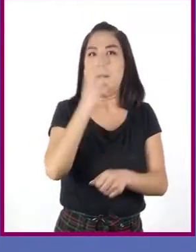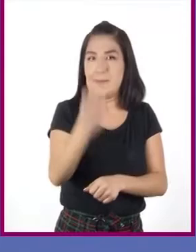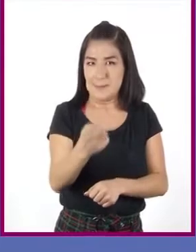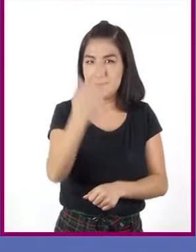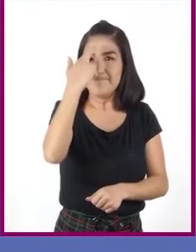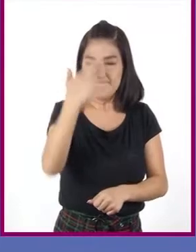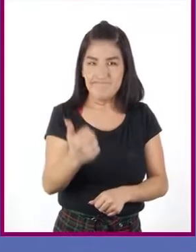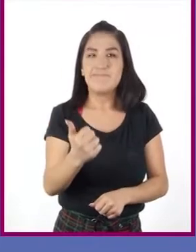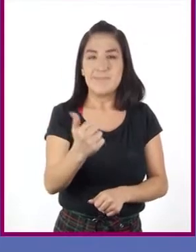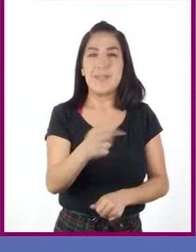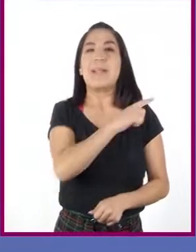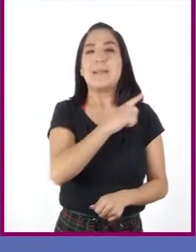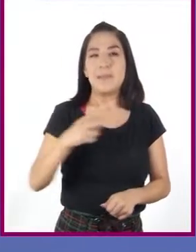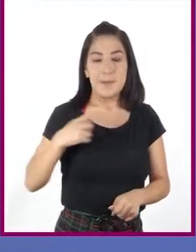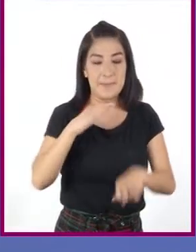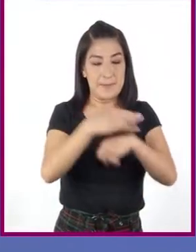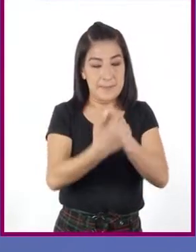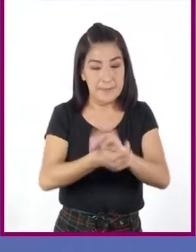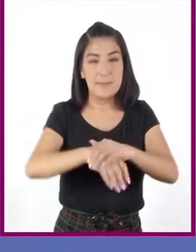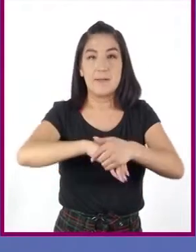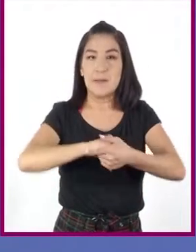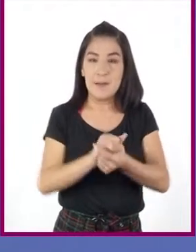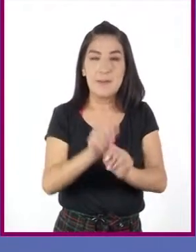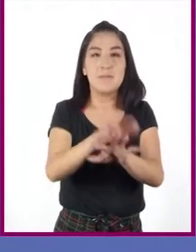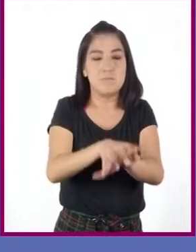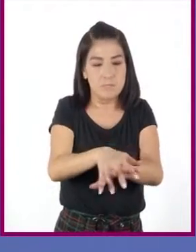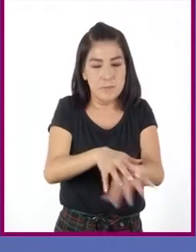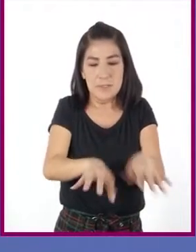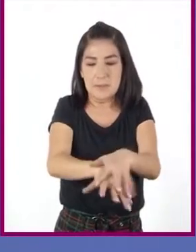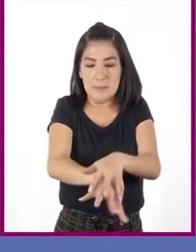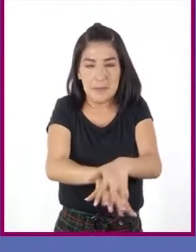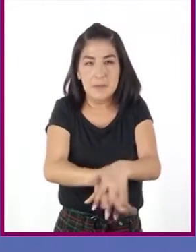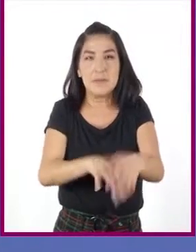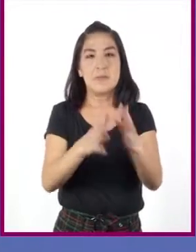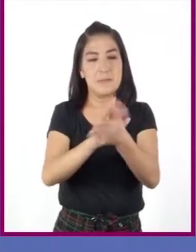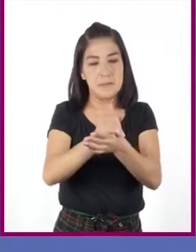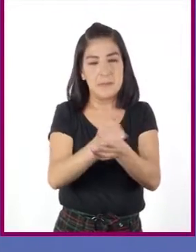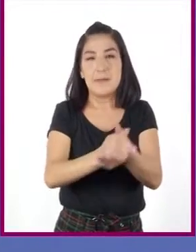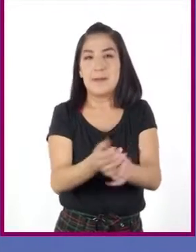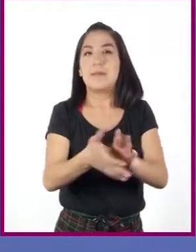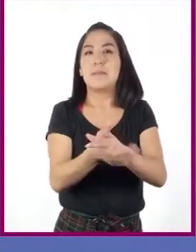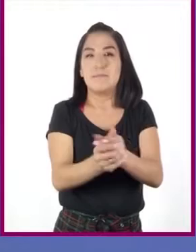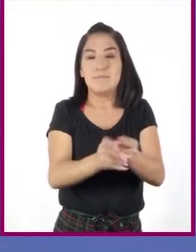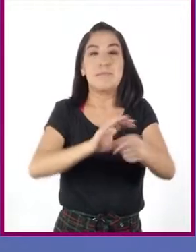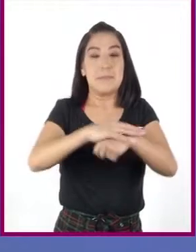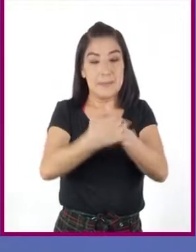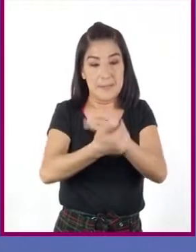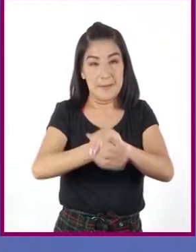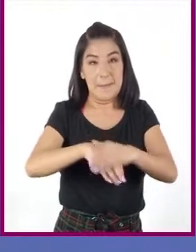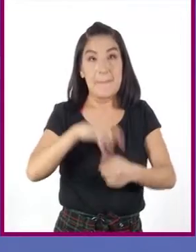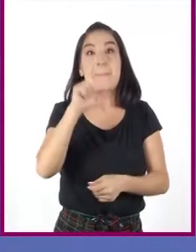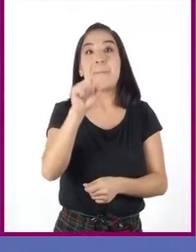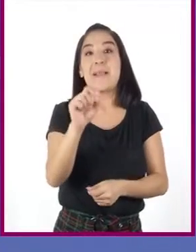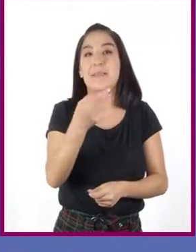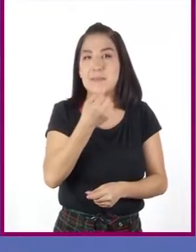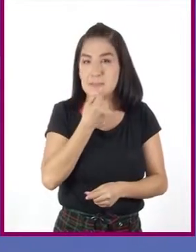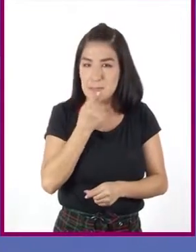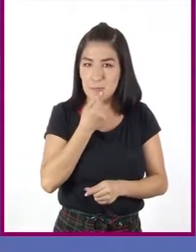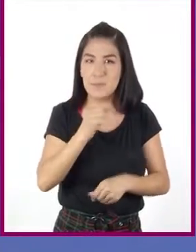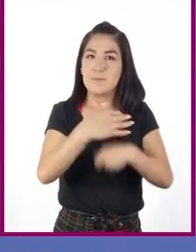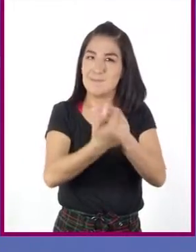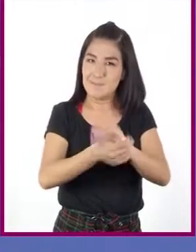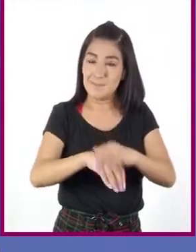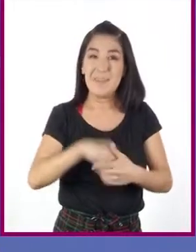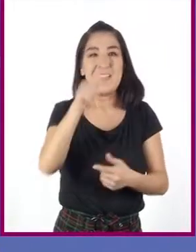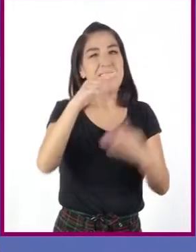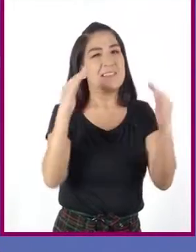por 20 segundos frotándose entre los dedos y los nudillos. Redoblemos en casa este tipo de